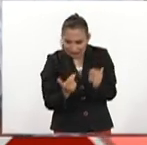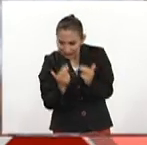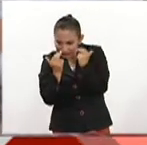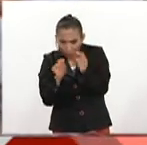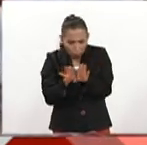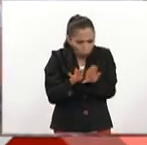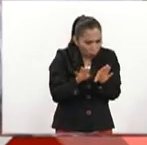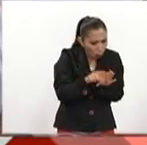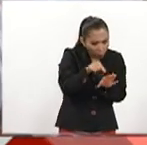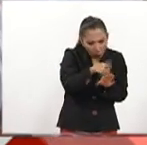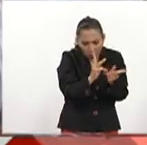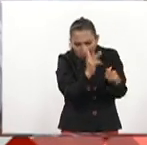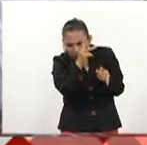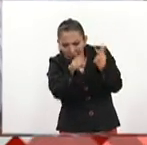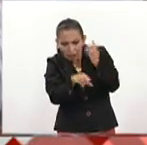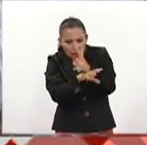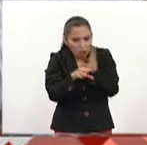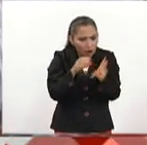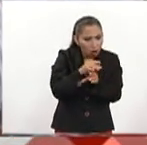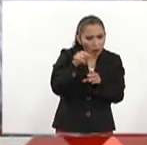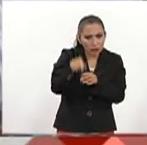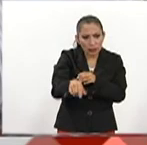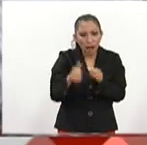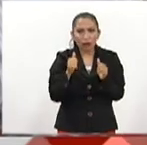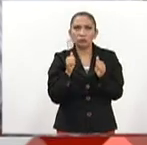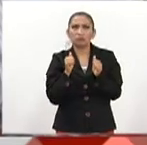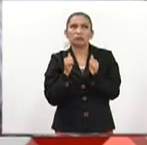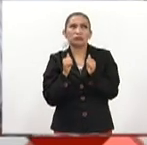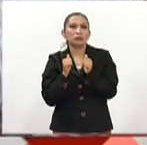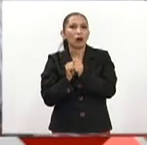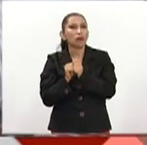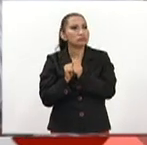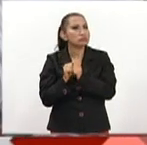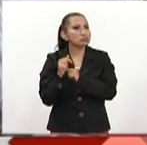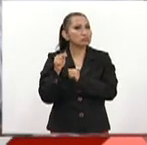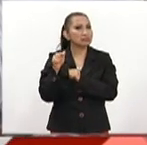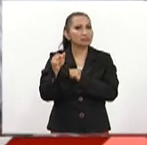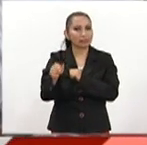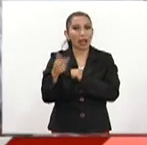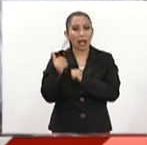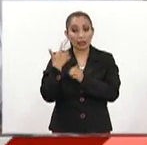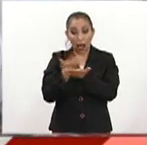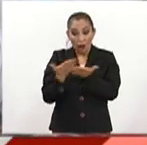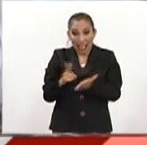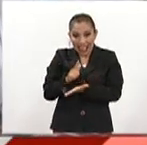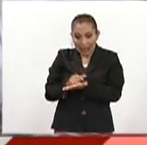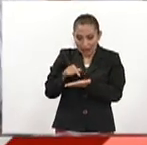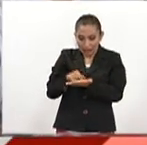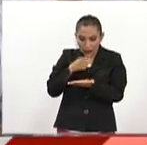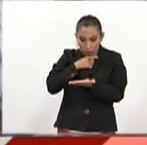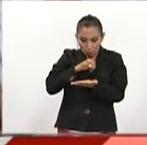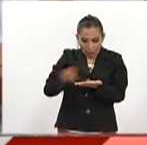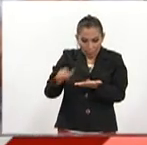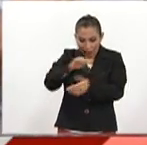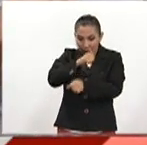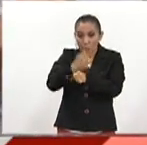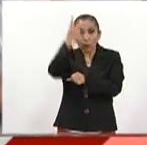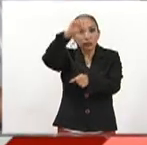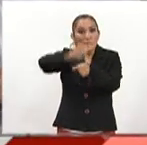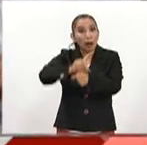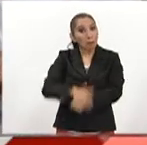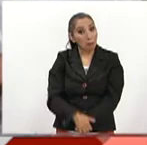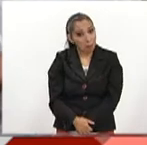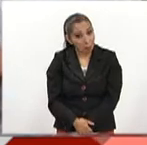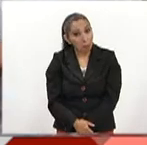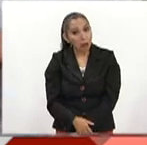facilitar el proceso de emprendimiento, ya sea a través de... Hay una legislación ahora que te permite crear una empresa en un día.